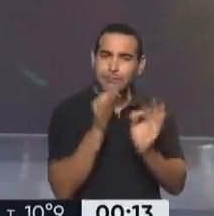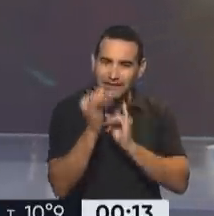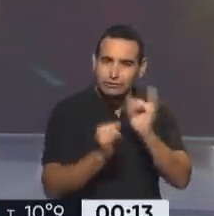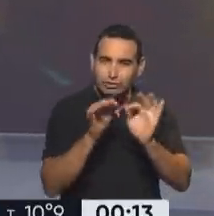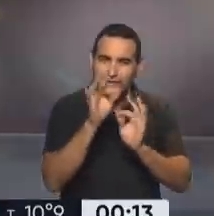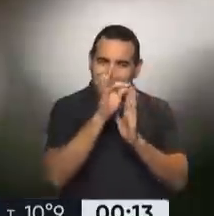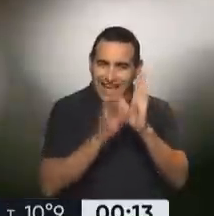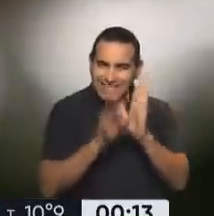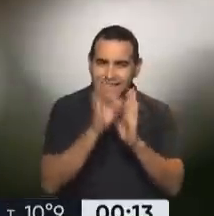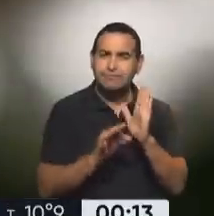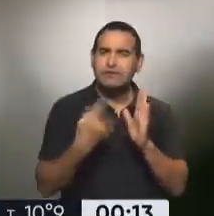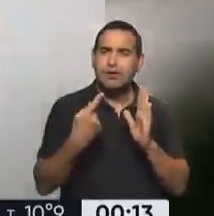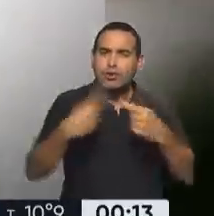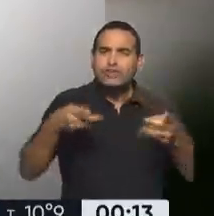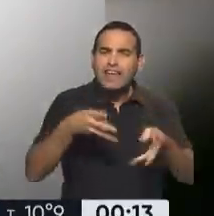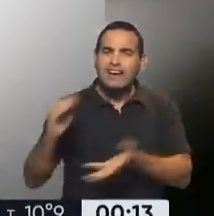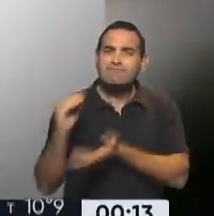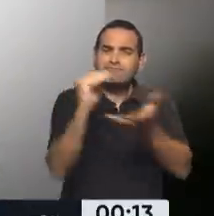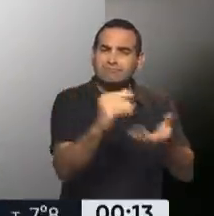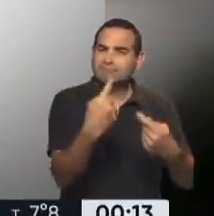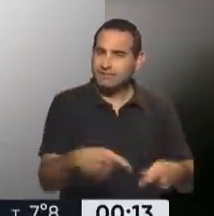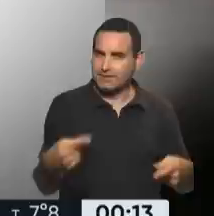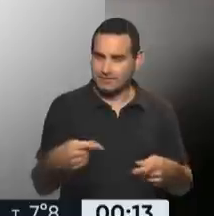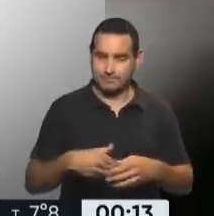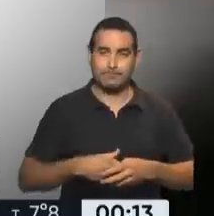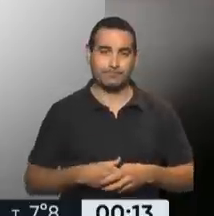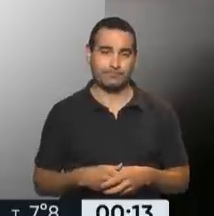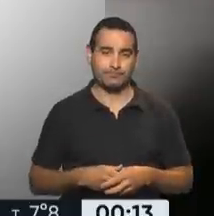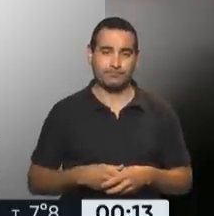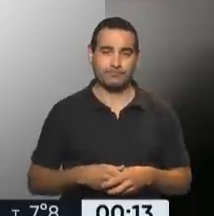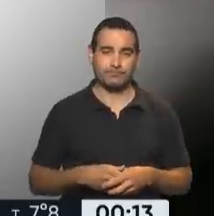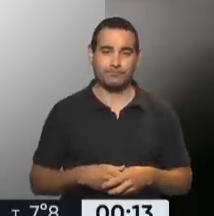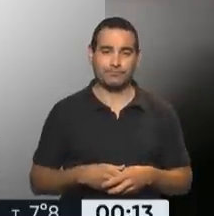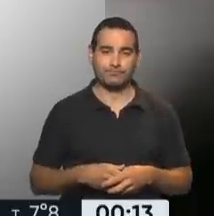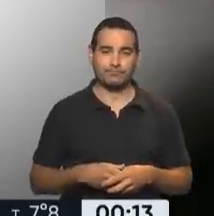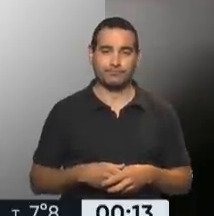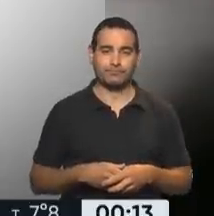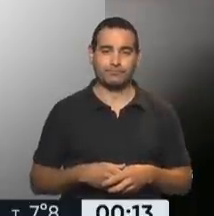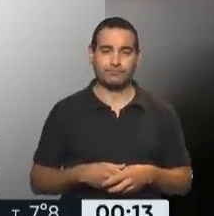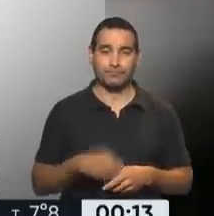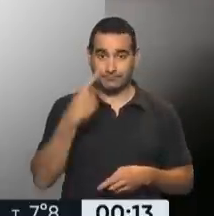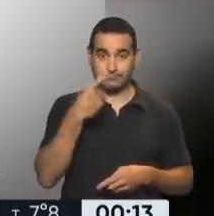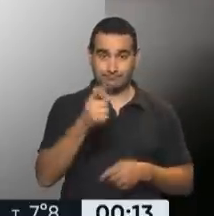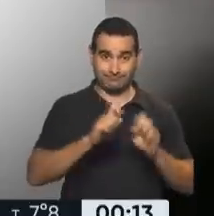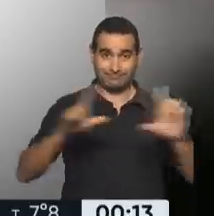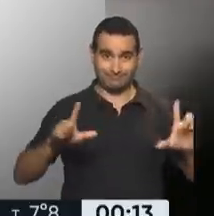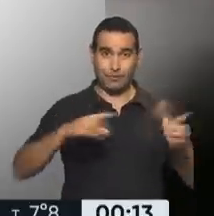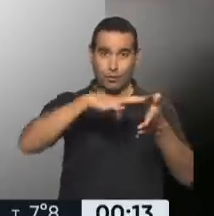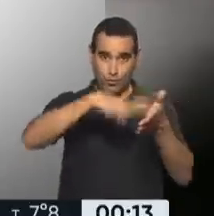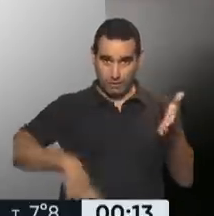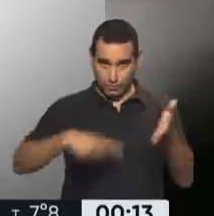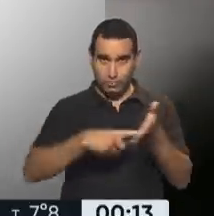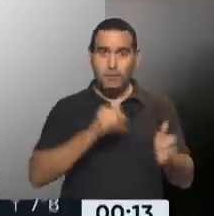fueron los materiales bélicos que recibió concretamente Bolivia. Este es el documento que detalla el